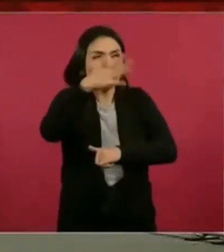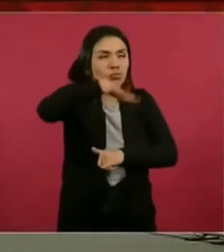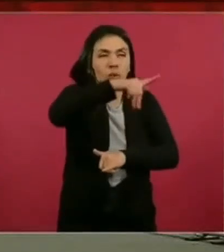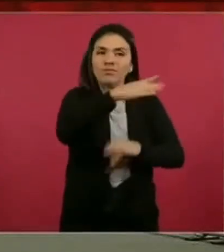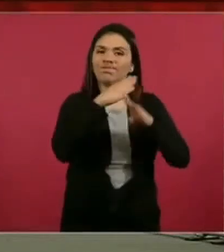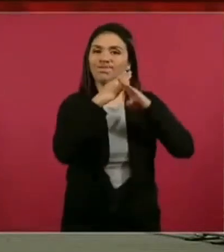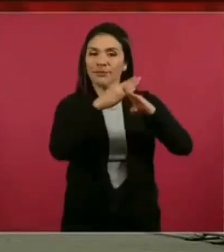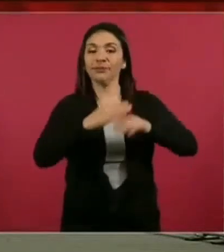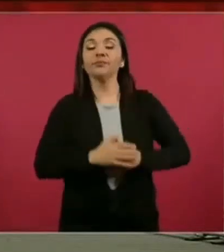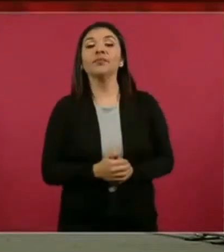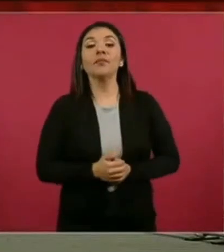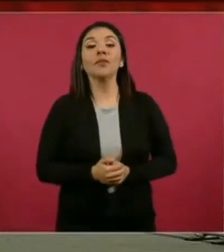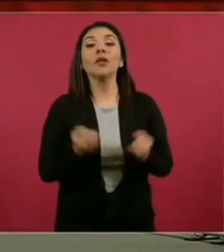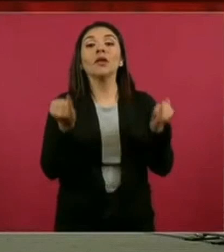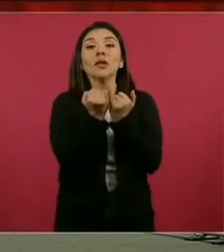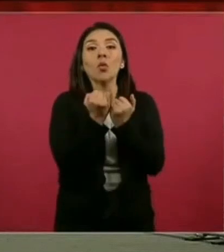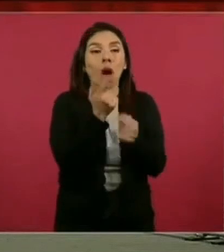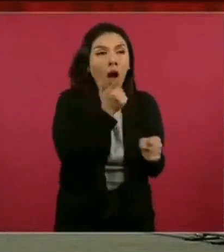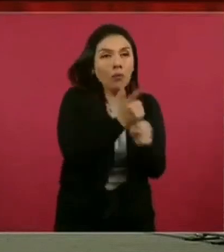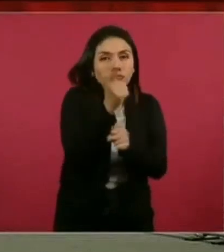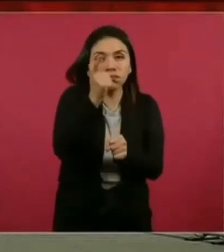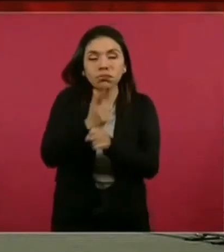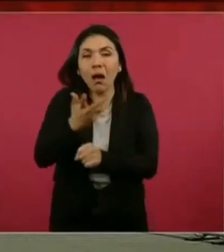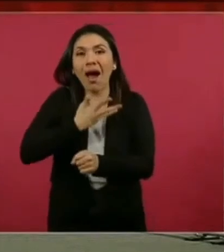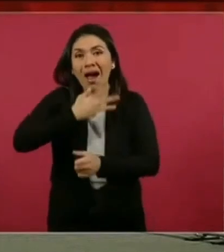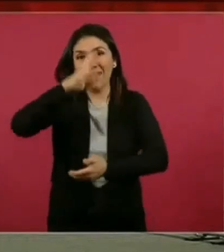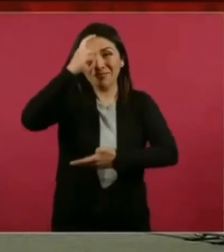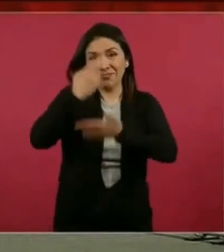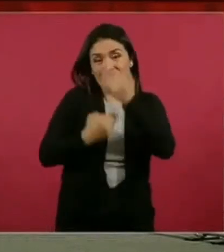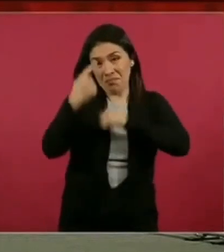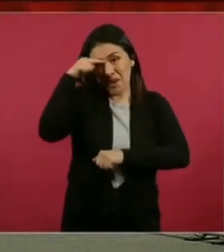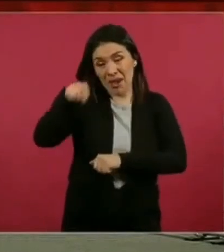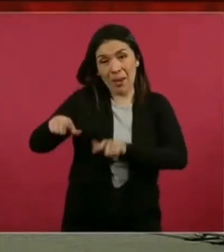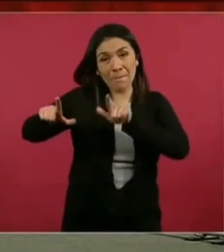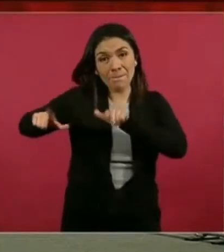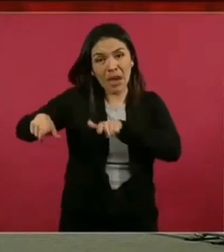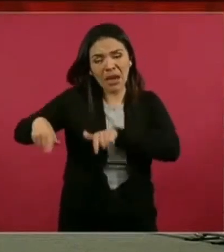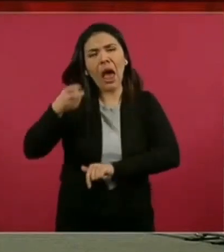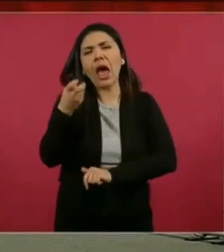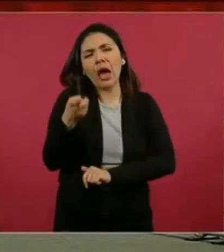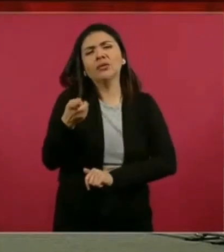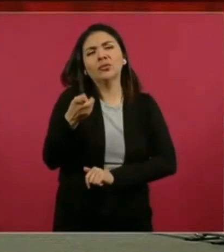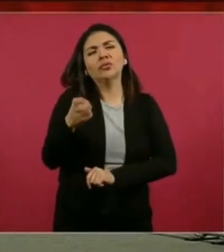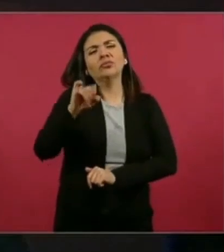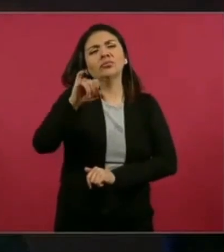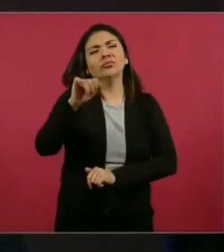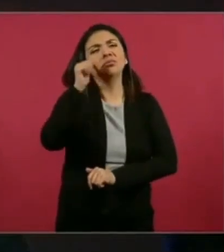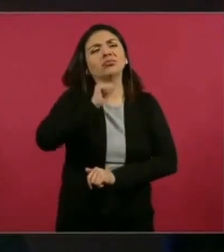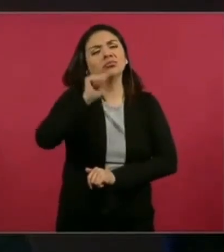se realizó una detección de vulnerabilidades al sitio, cosa que se hace de forma